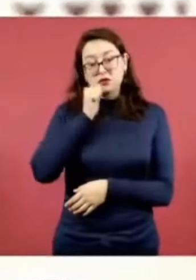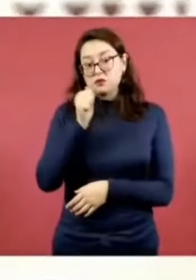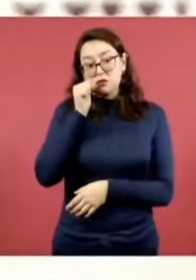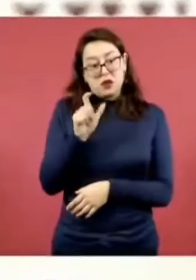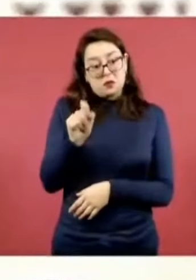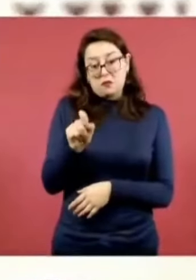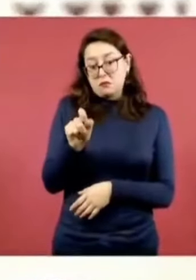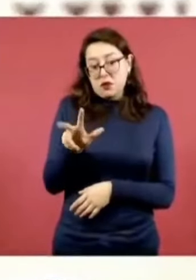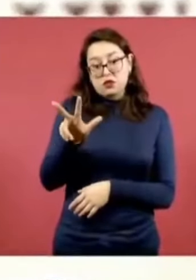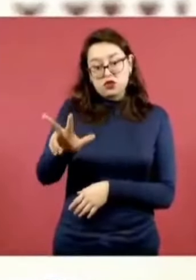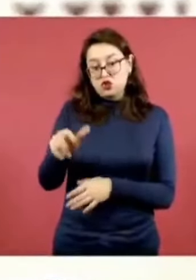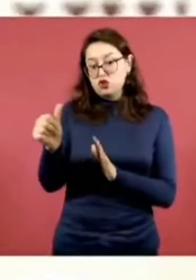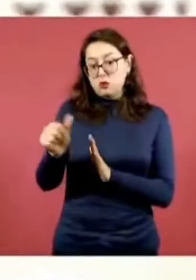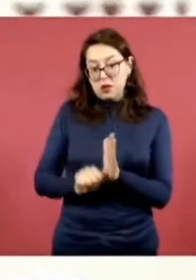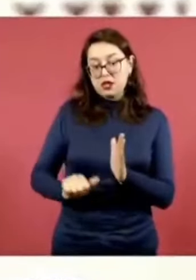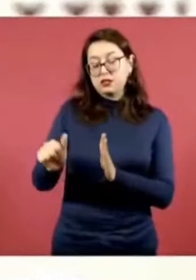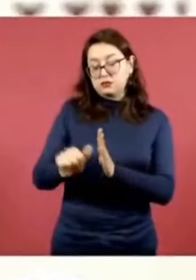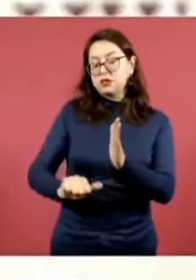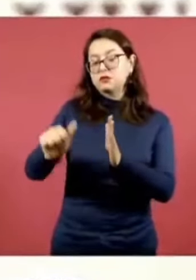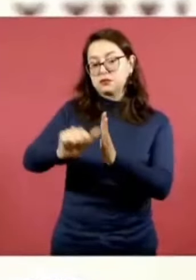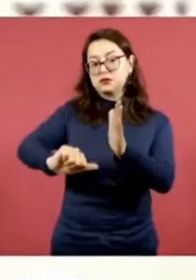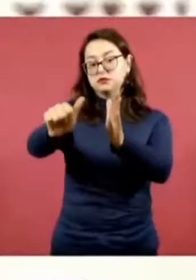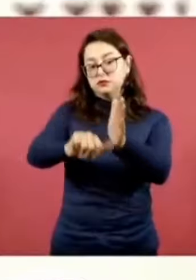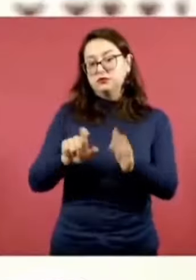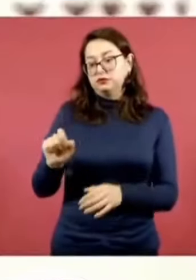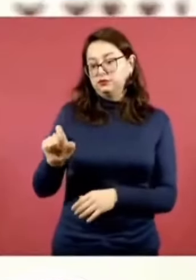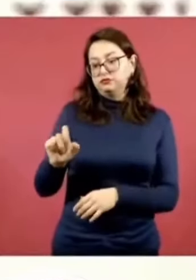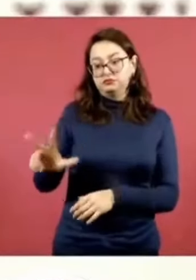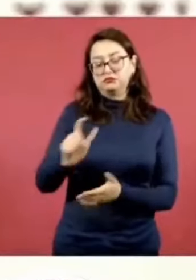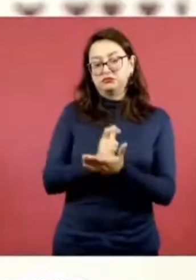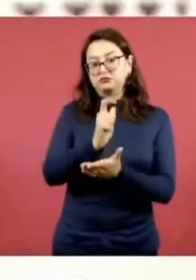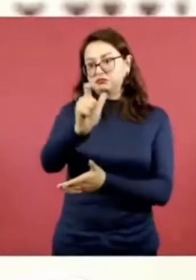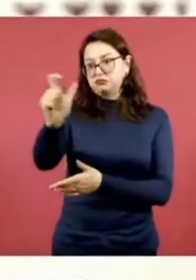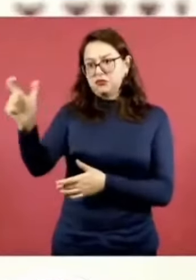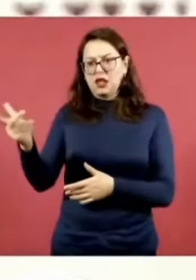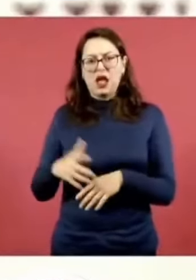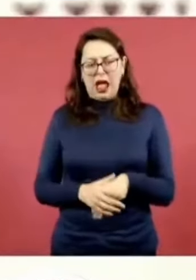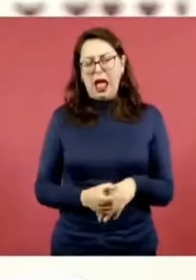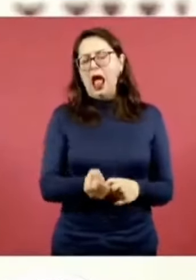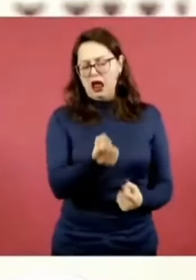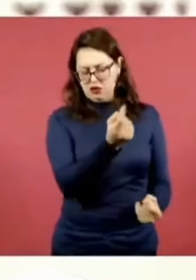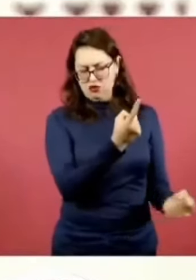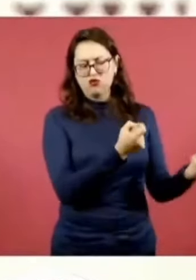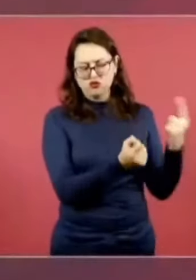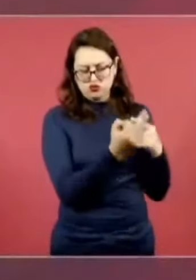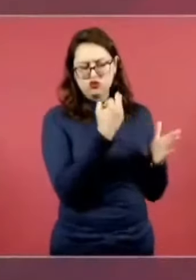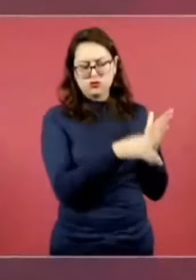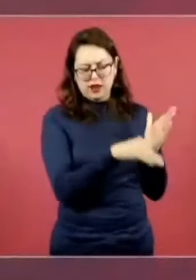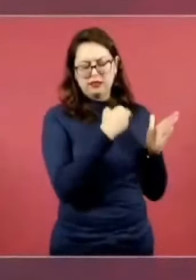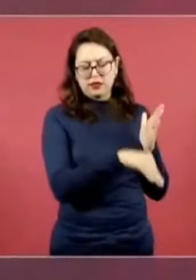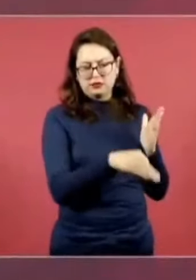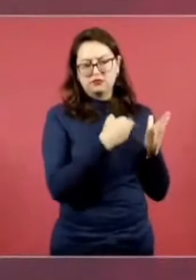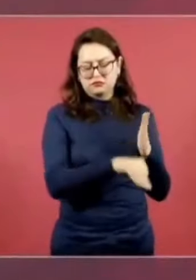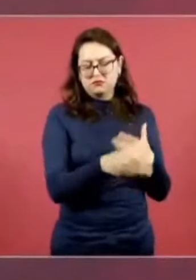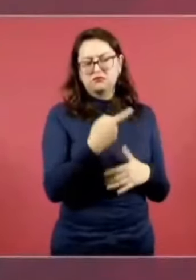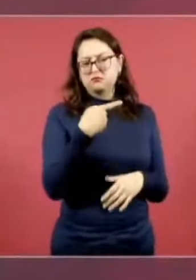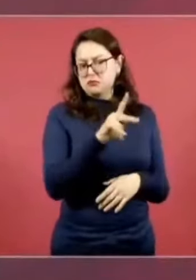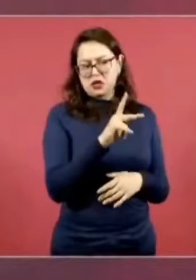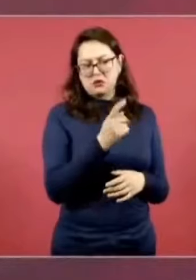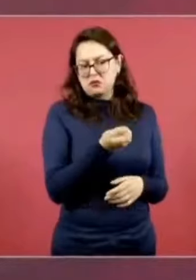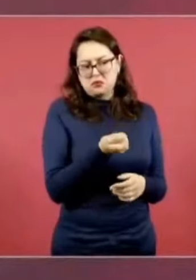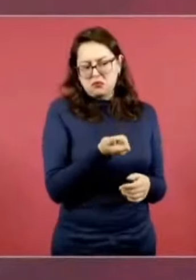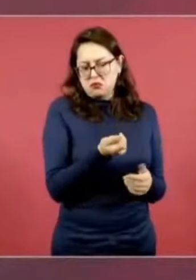paga regularmente. Revisamos esos casos y nos quedaban ya muy pocos pagos pendientes para cerrar este año, y el próximo año, yo es como